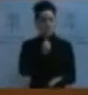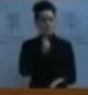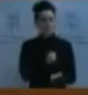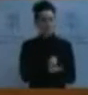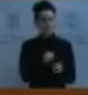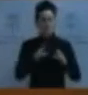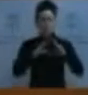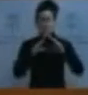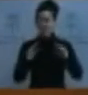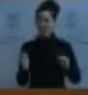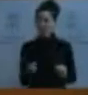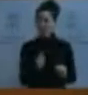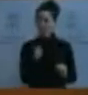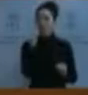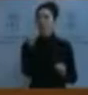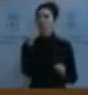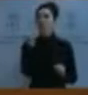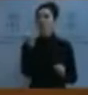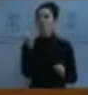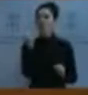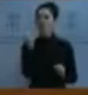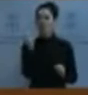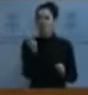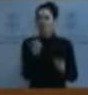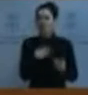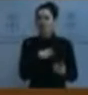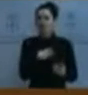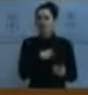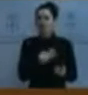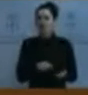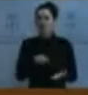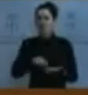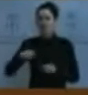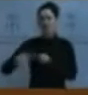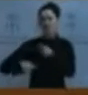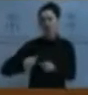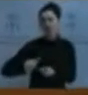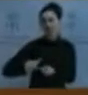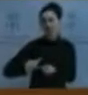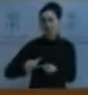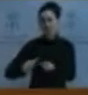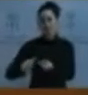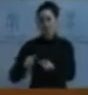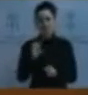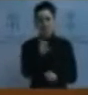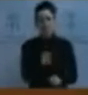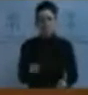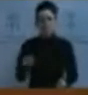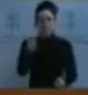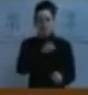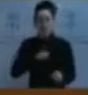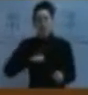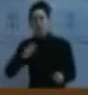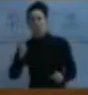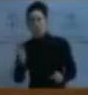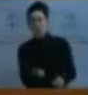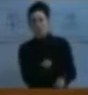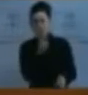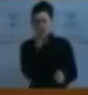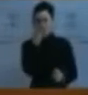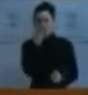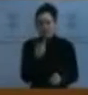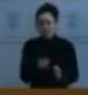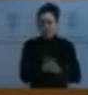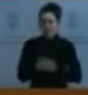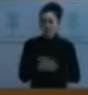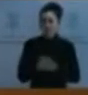exento en impuesto de sucesiones, ya digo a otras comunidades autónomas que, como nos gusta decir y reiterar, y desde luego es saludable que